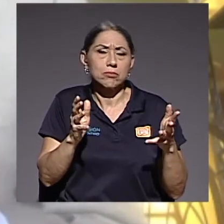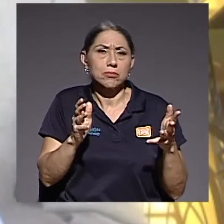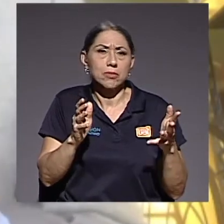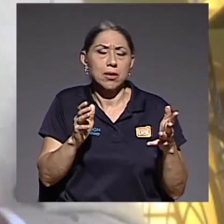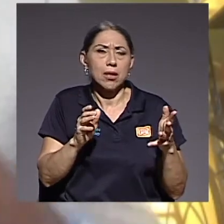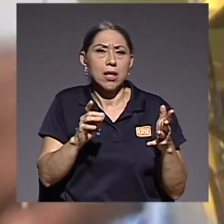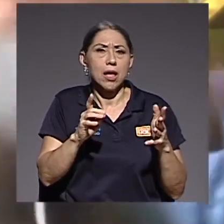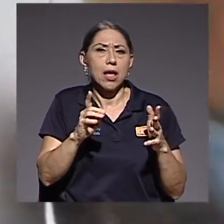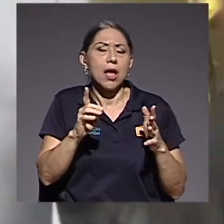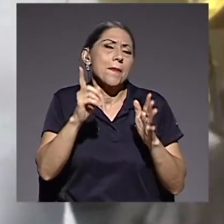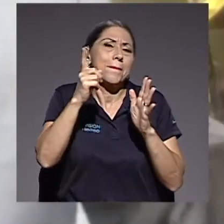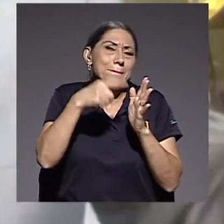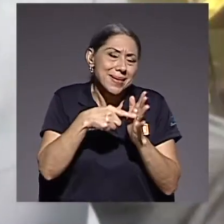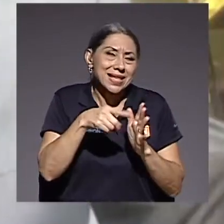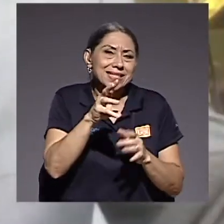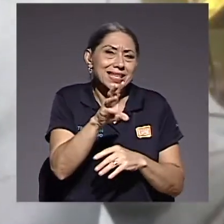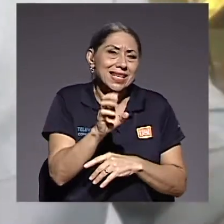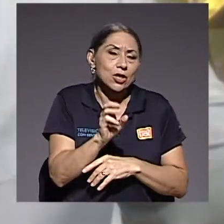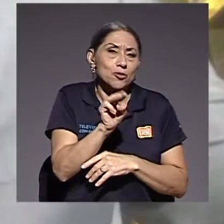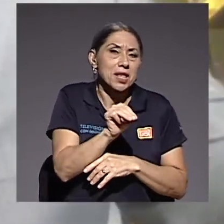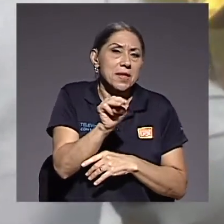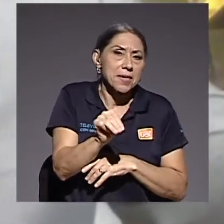1600 milímetros, otros tienen